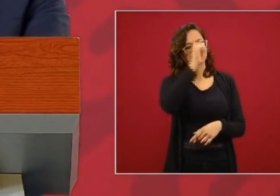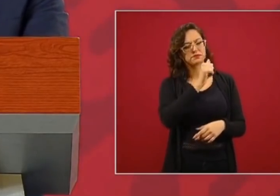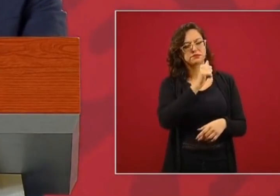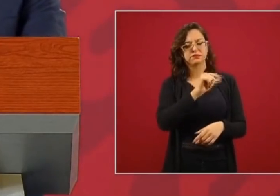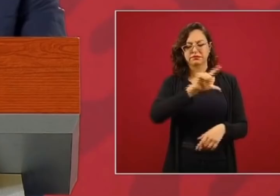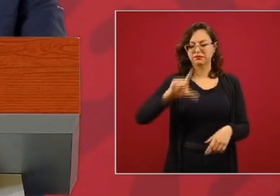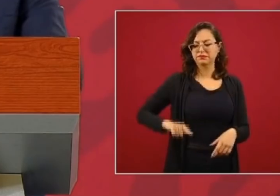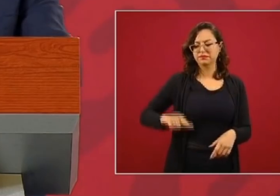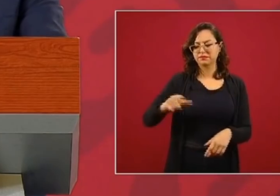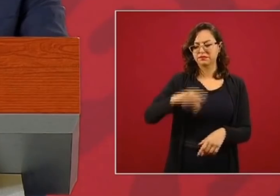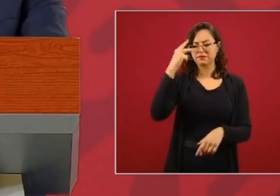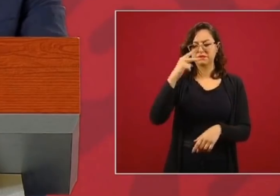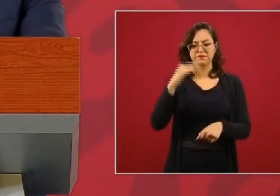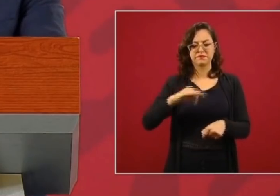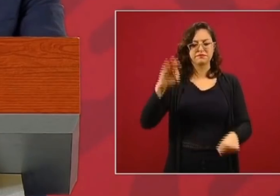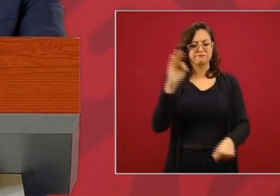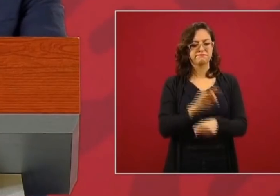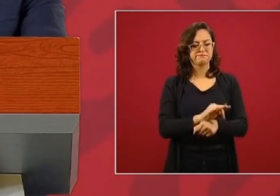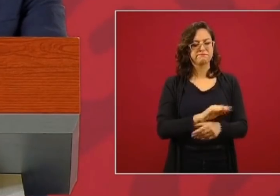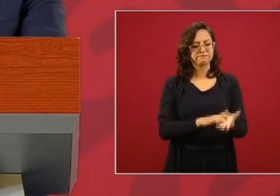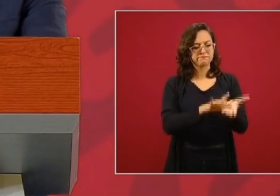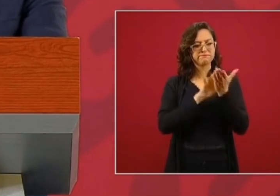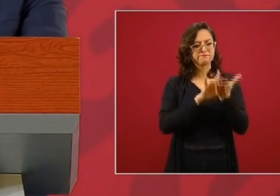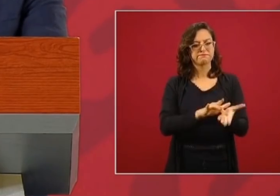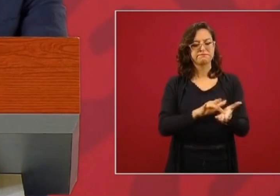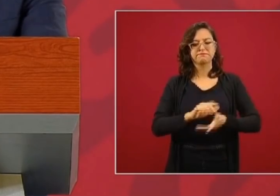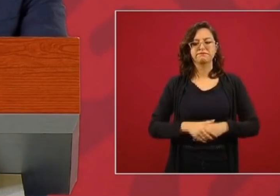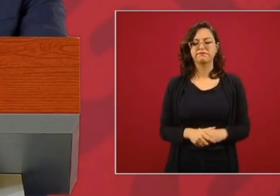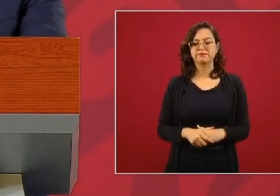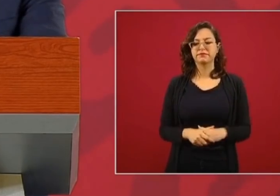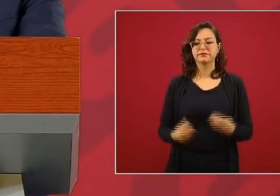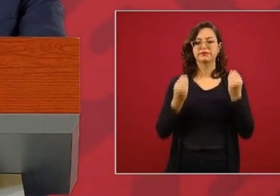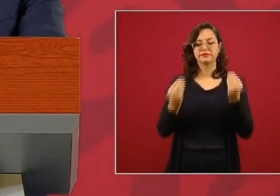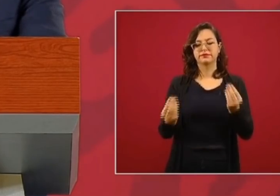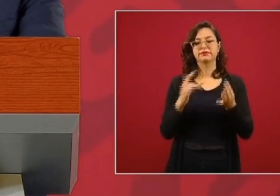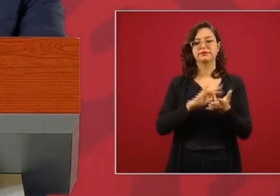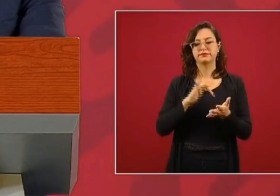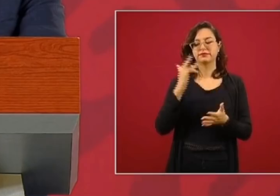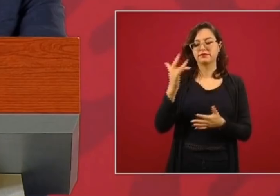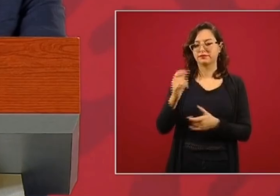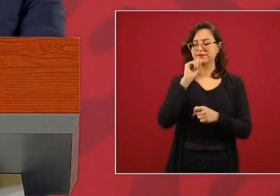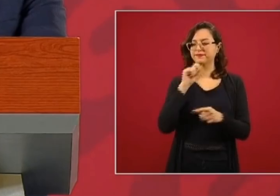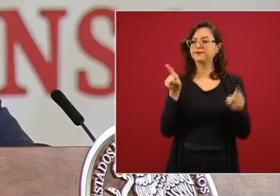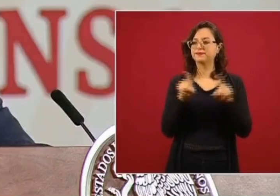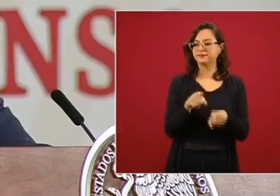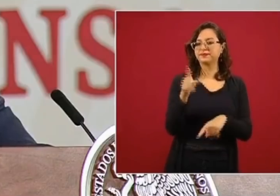gobierno que encabezo, que represento. Les agradecemos mucho también su